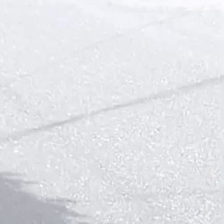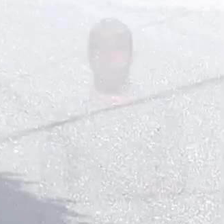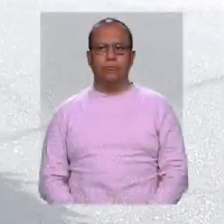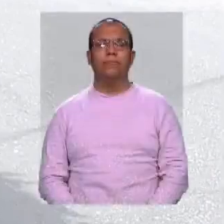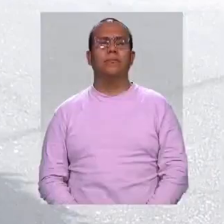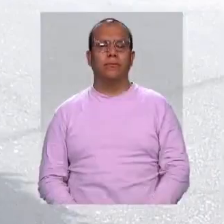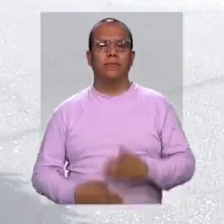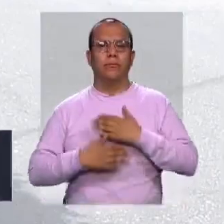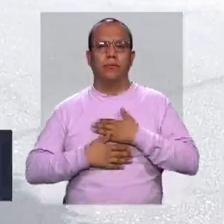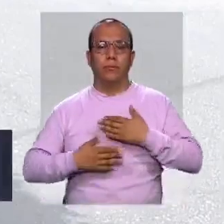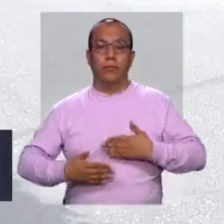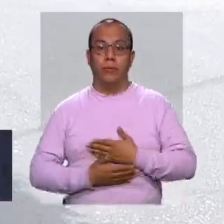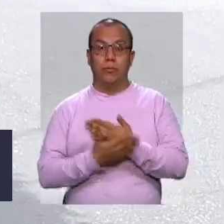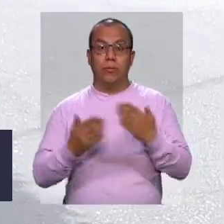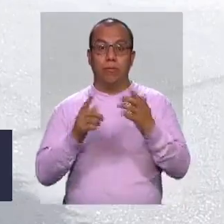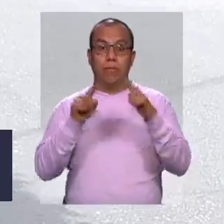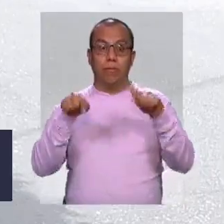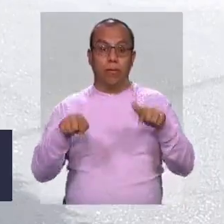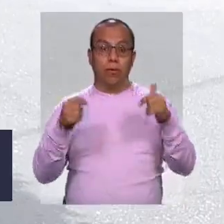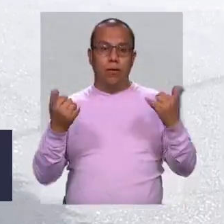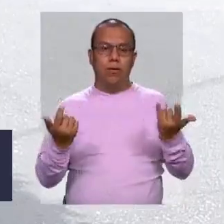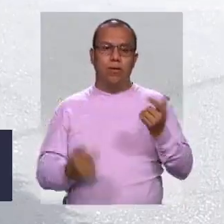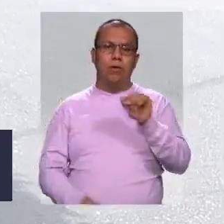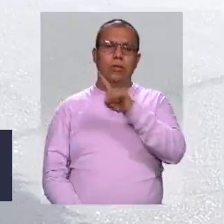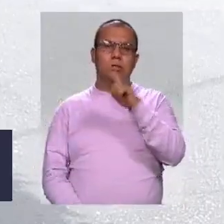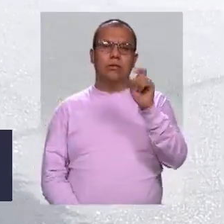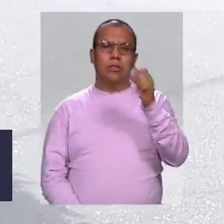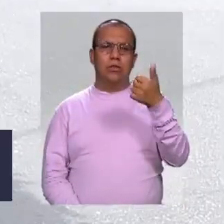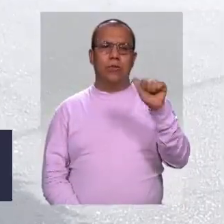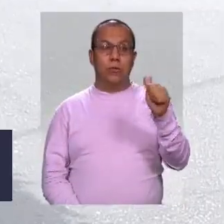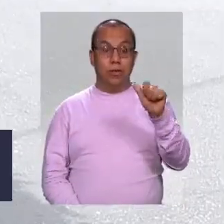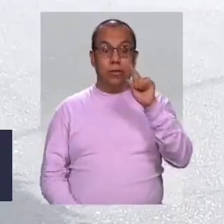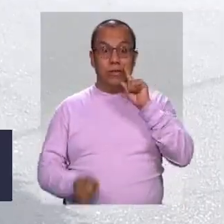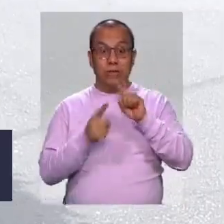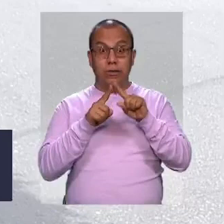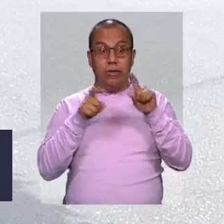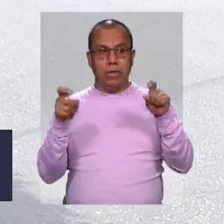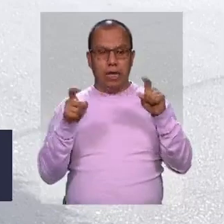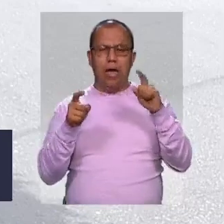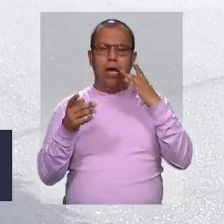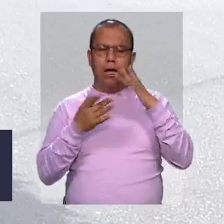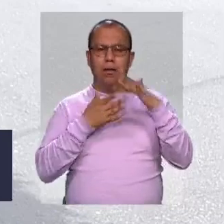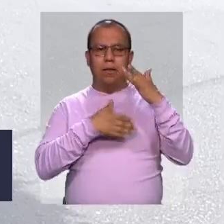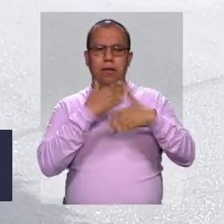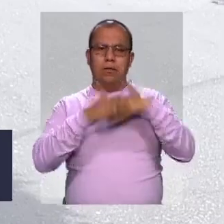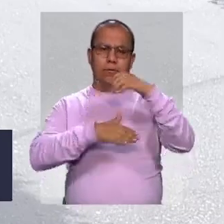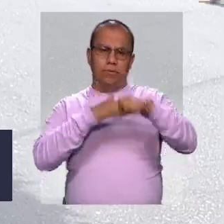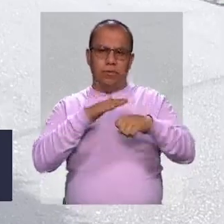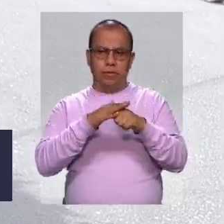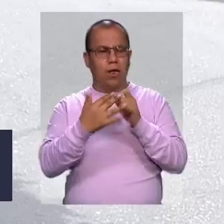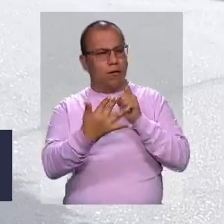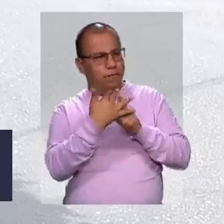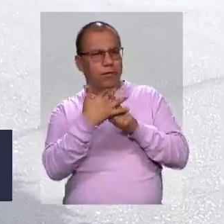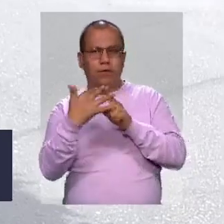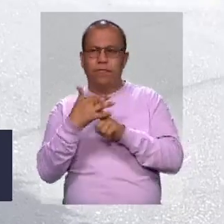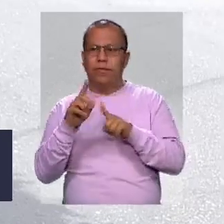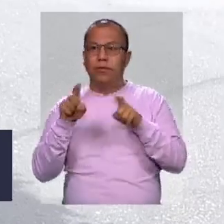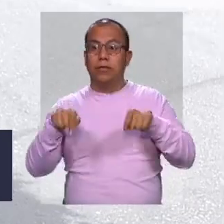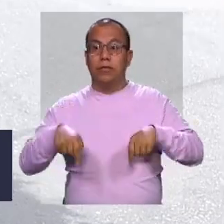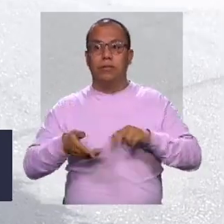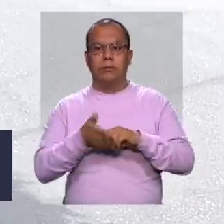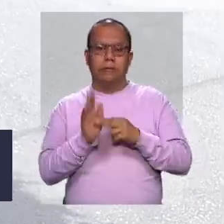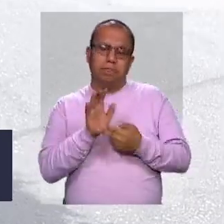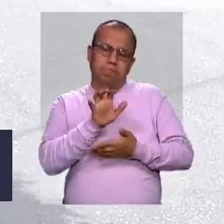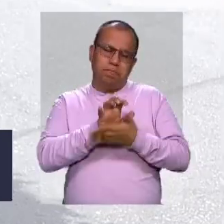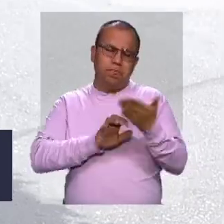Qué gusto saludarlos Pues según este estudio por lo menos 110 personas que se dedican al reciclaje se lastiman a diario en Bogotá esto Si